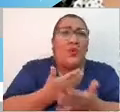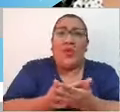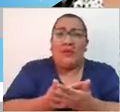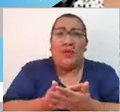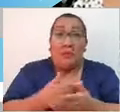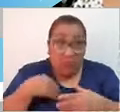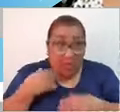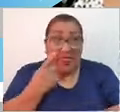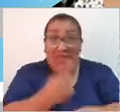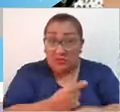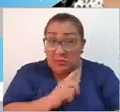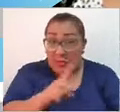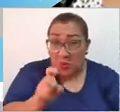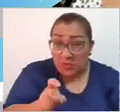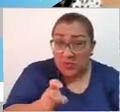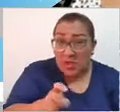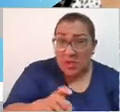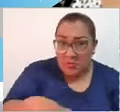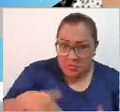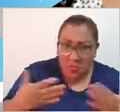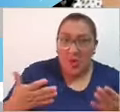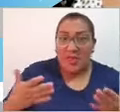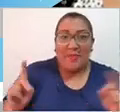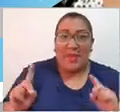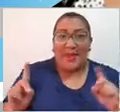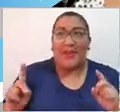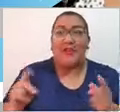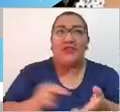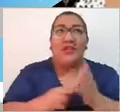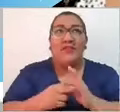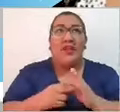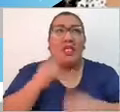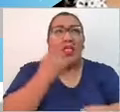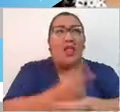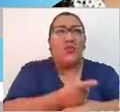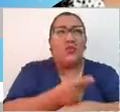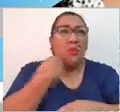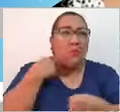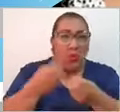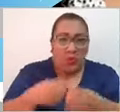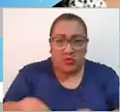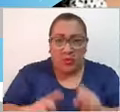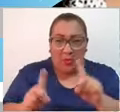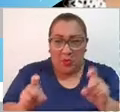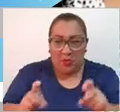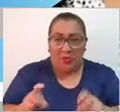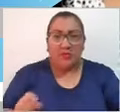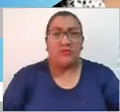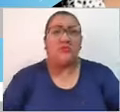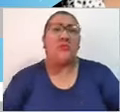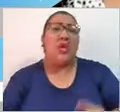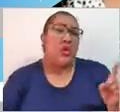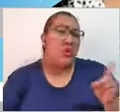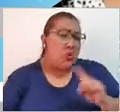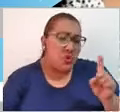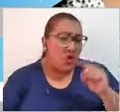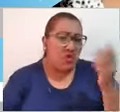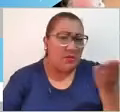puede denunciar, ¿qué garantías existen que la denuncia proceda? No se exige a la